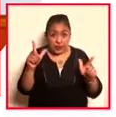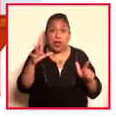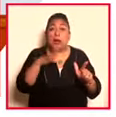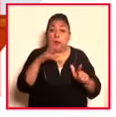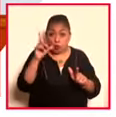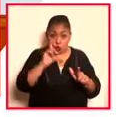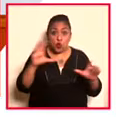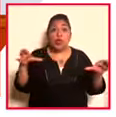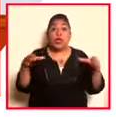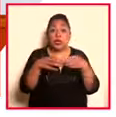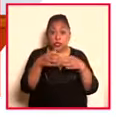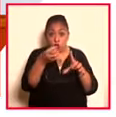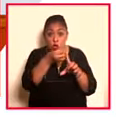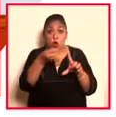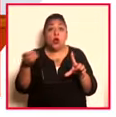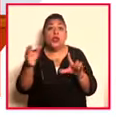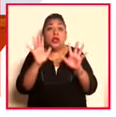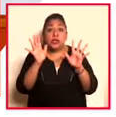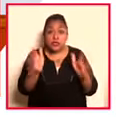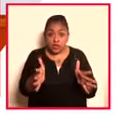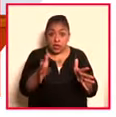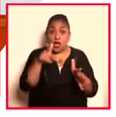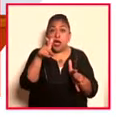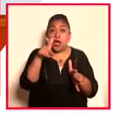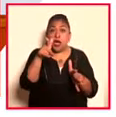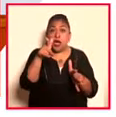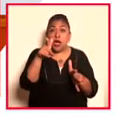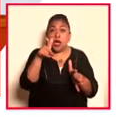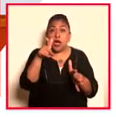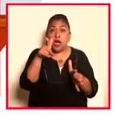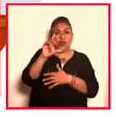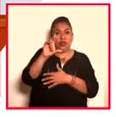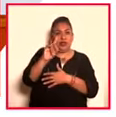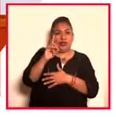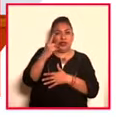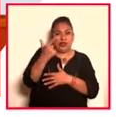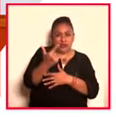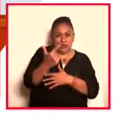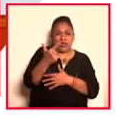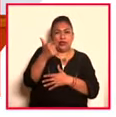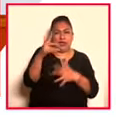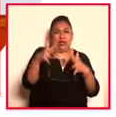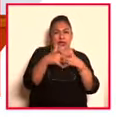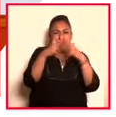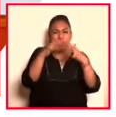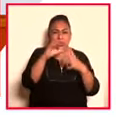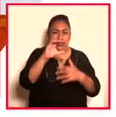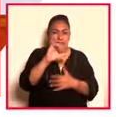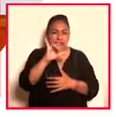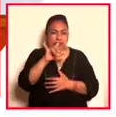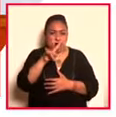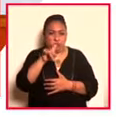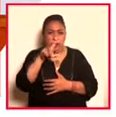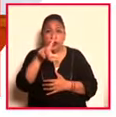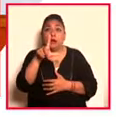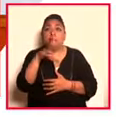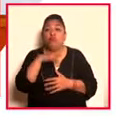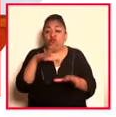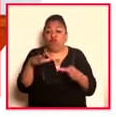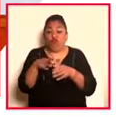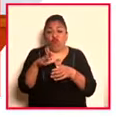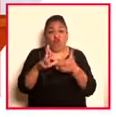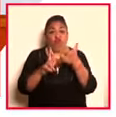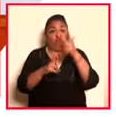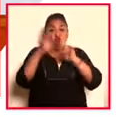organizadas en el julio del 36, cuando explotó la Guerra Civil, y que formaron un movimiento